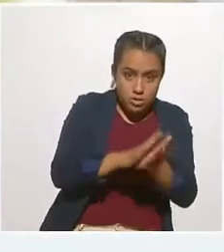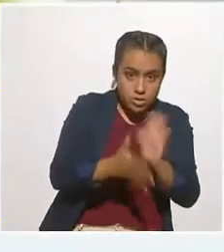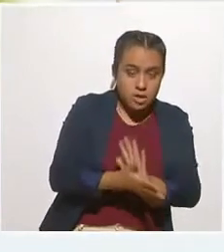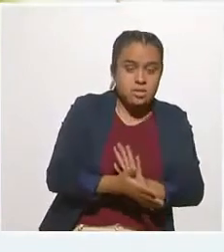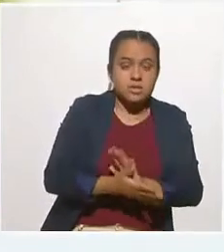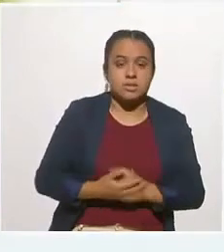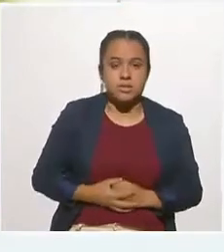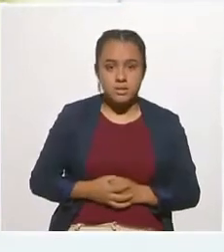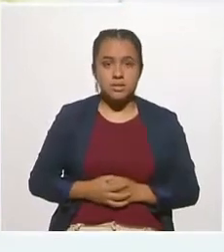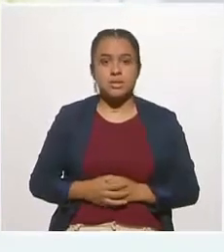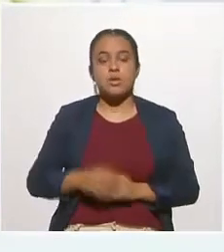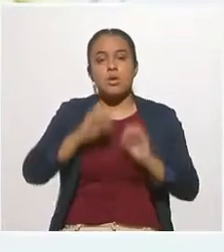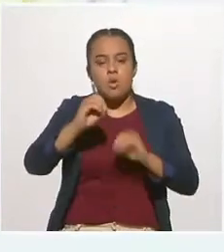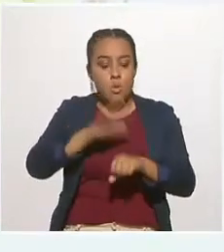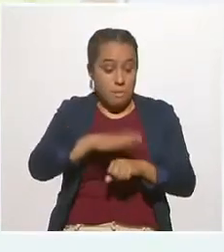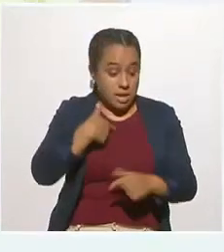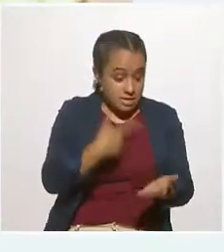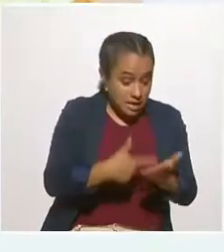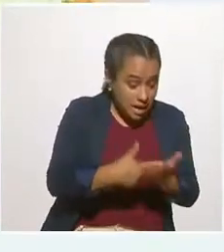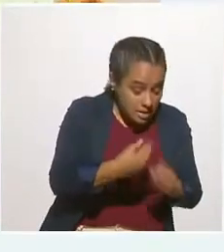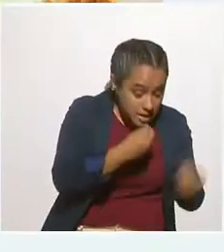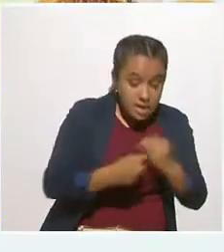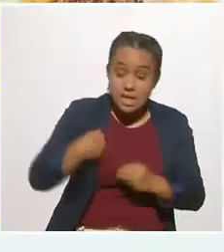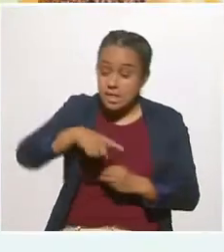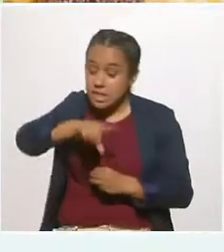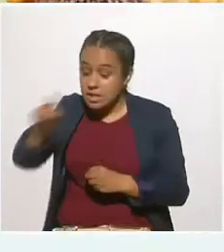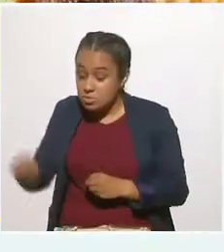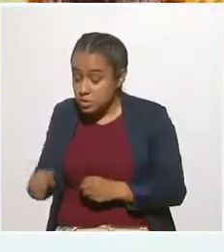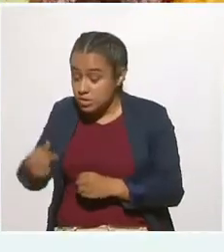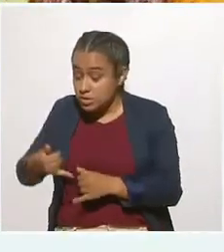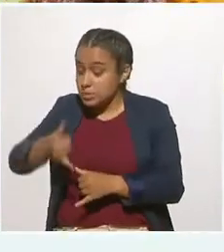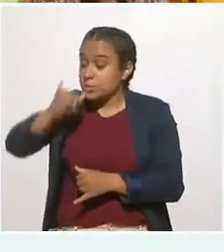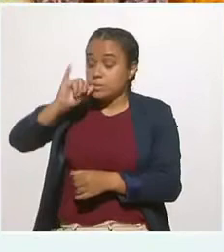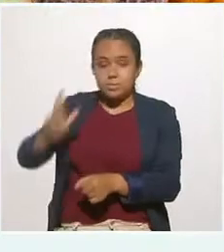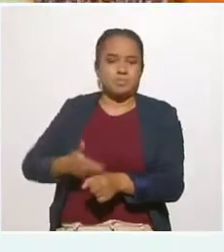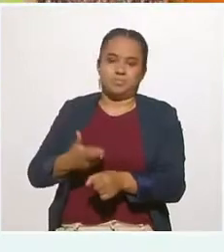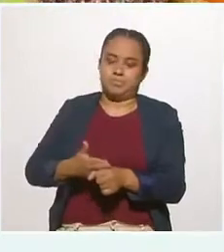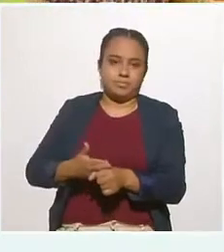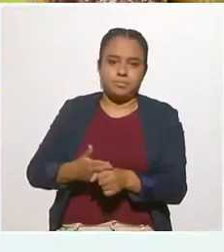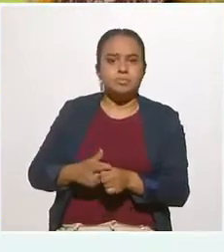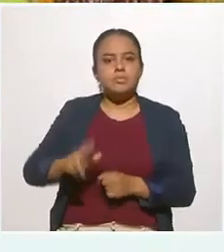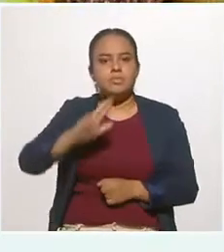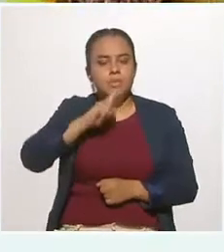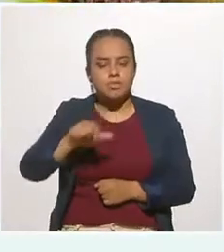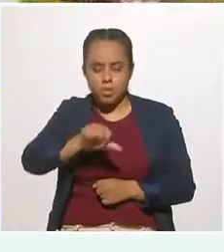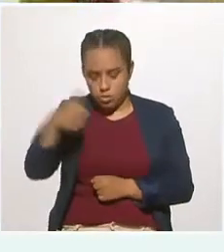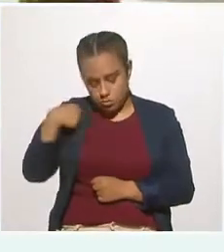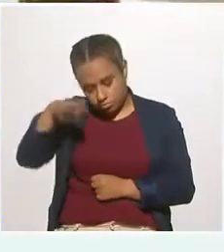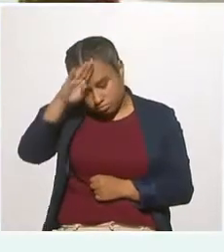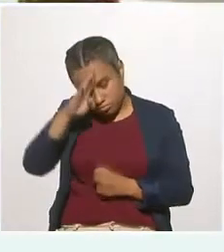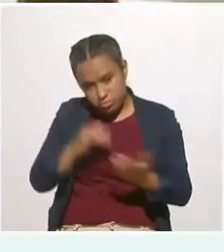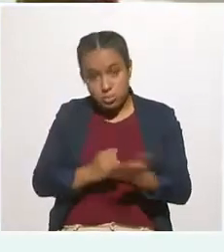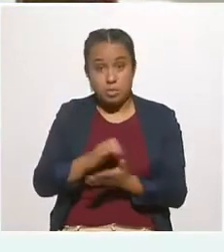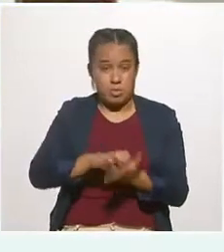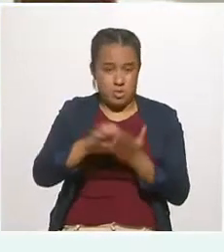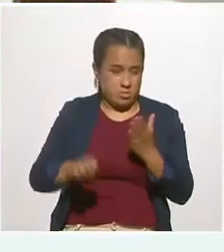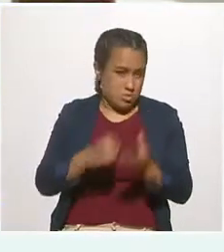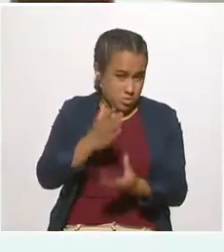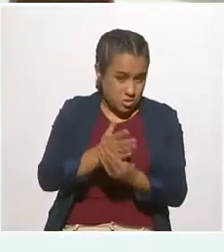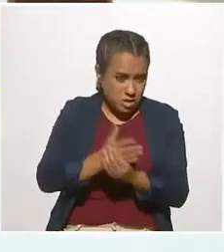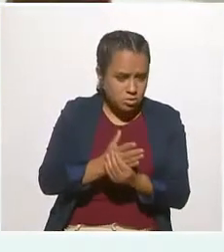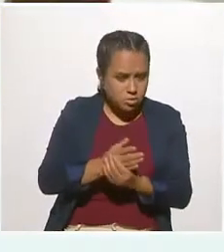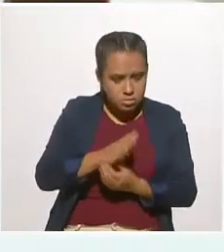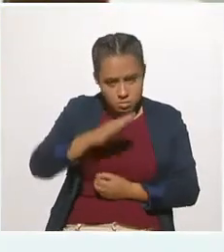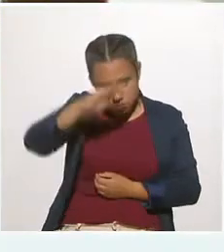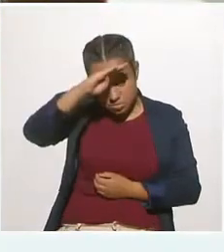grasa y rematarlo con un refresco, ¿no? Entonces, empezar a tomar otro tipo de decisiones, como un taco, pero vamos a buscar que sea de bistec